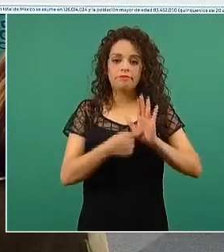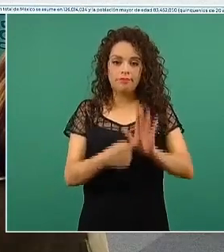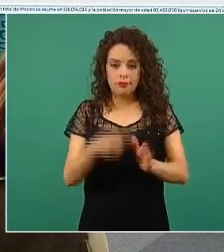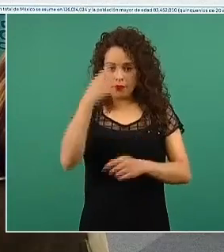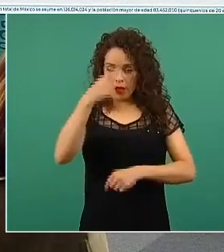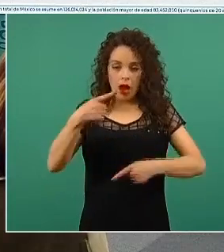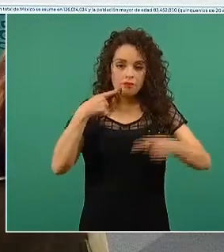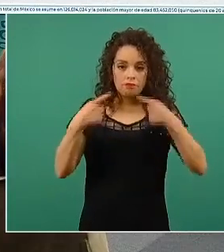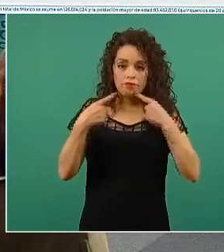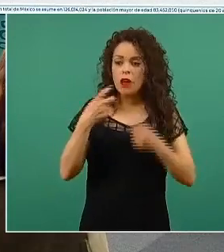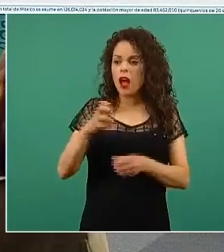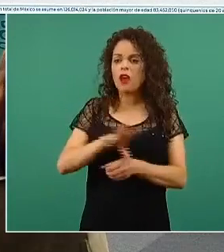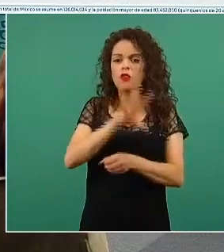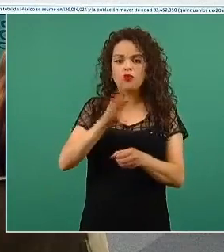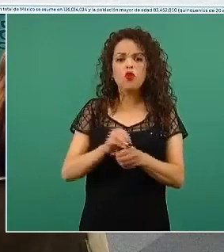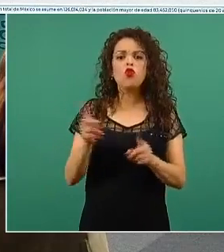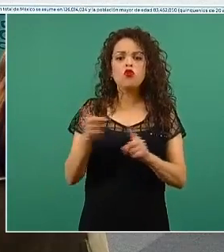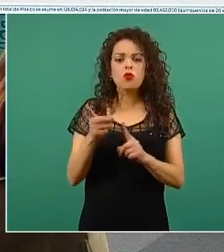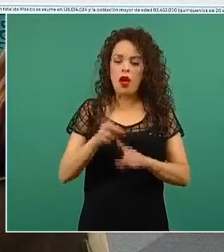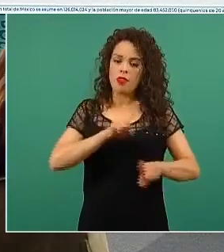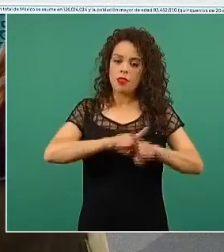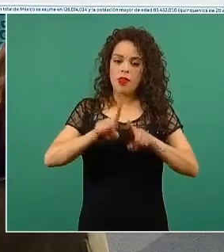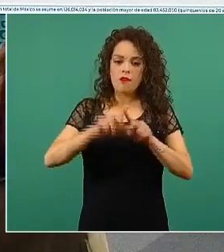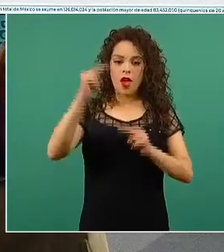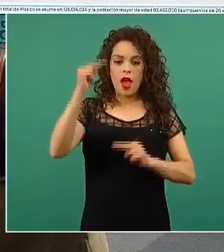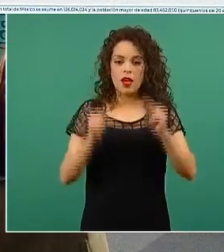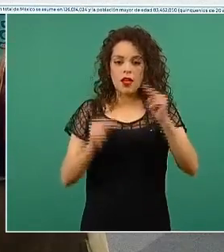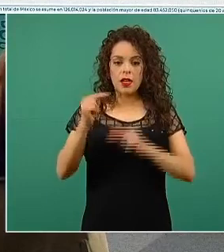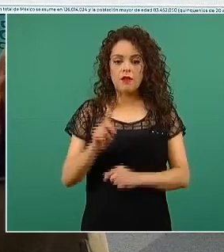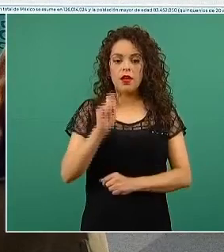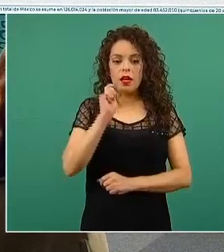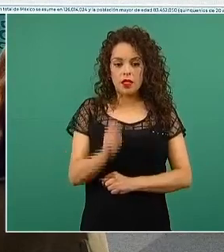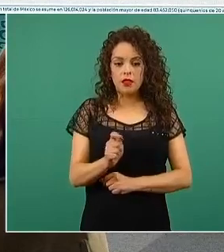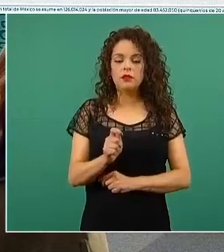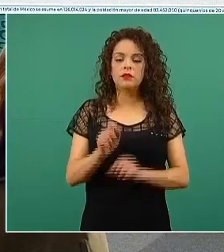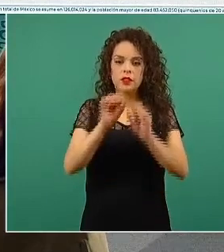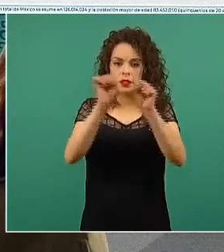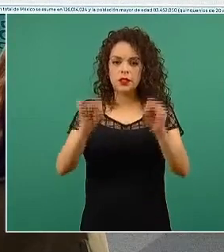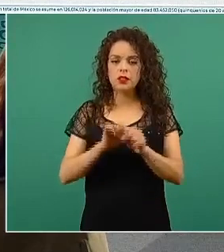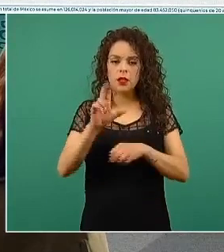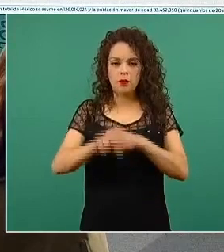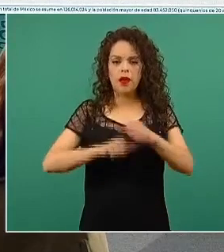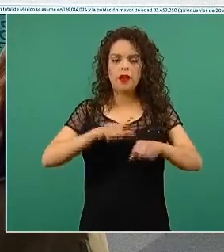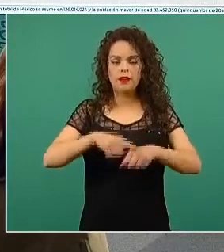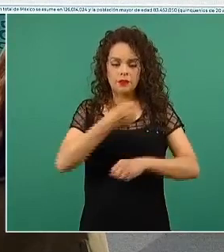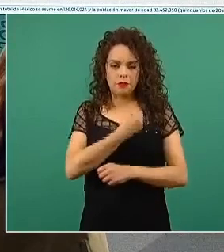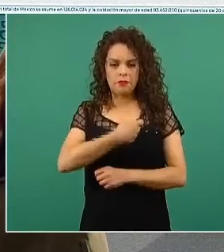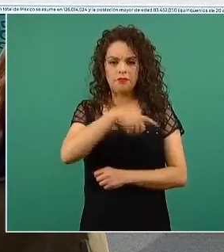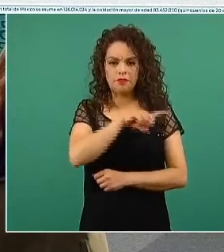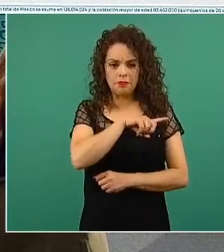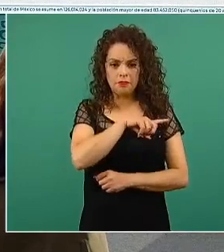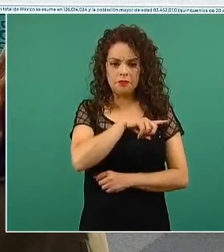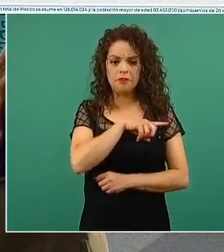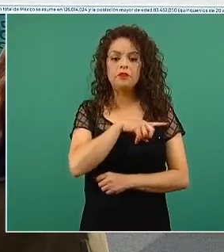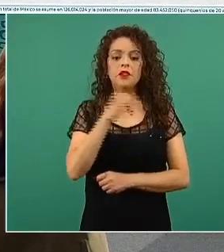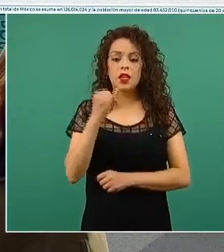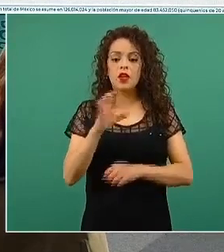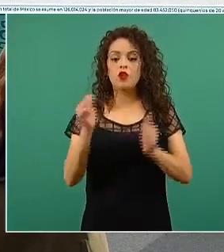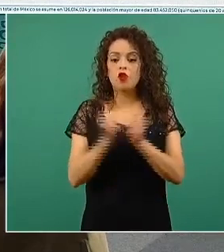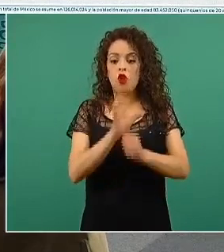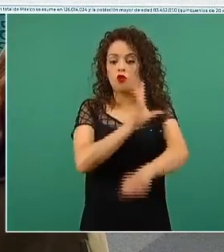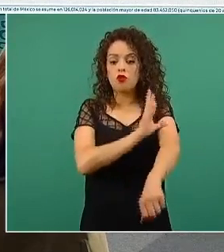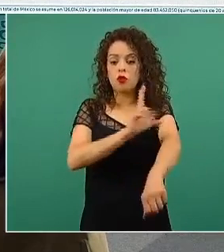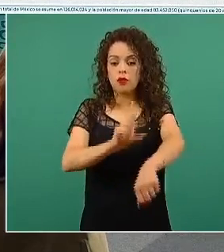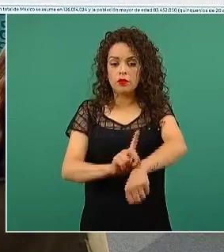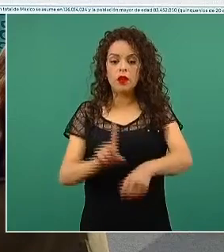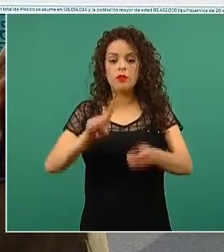operaban en los diferentes niveles del Sistema Nacional de Salud y de manera coordinada en prácticamente más de las